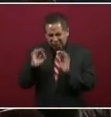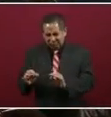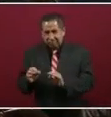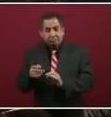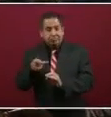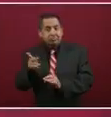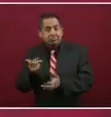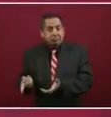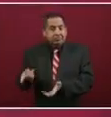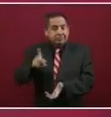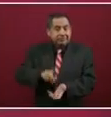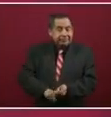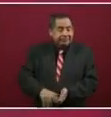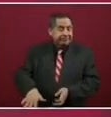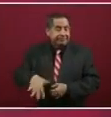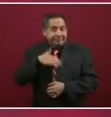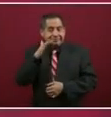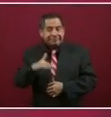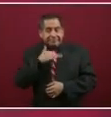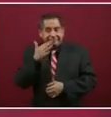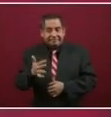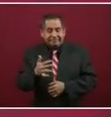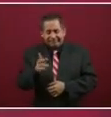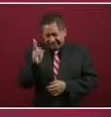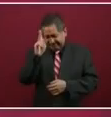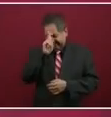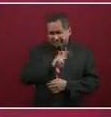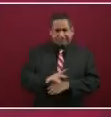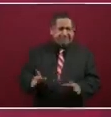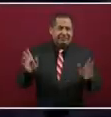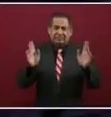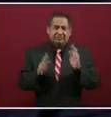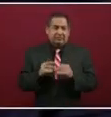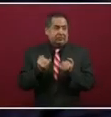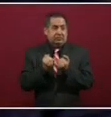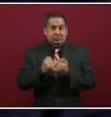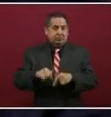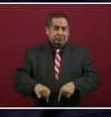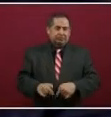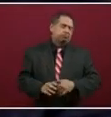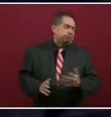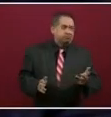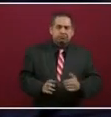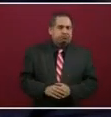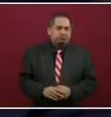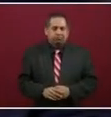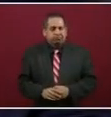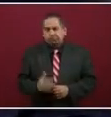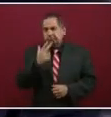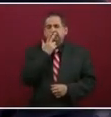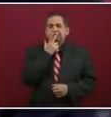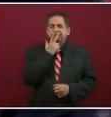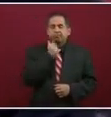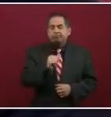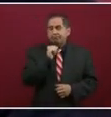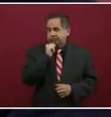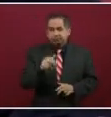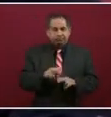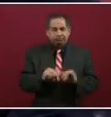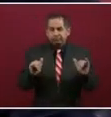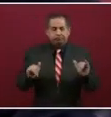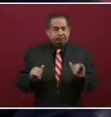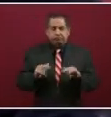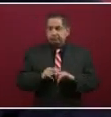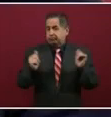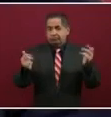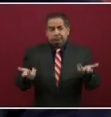pero con una corrupción como la que imperaba en el país, no funciona